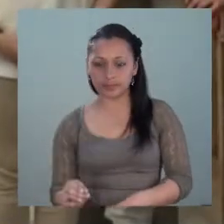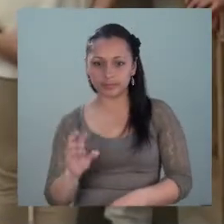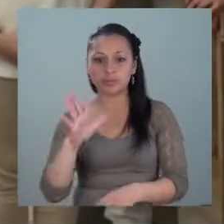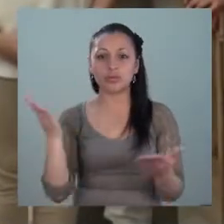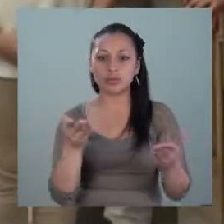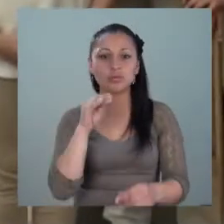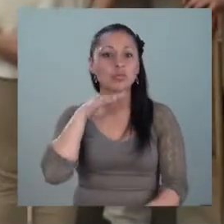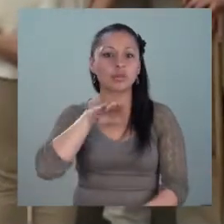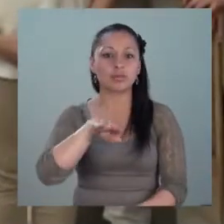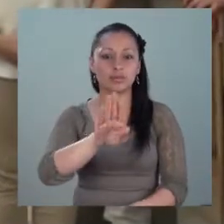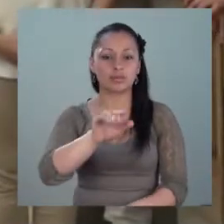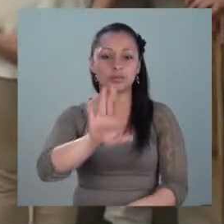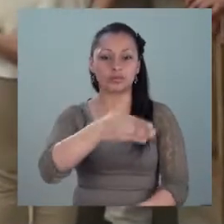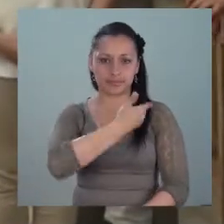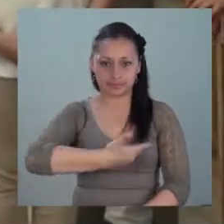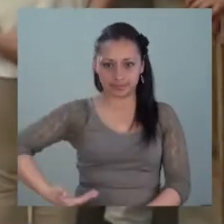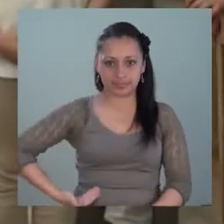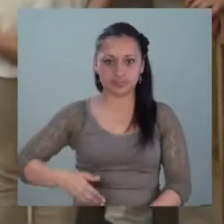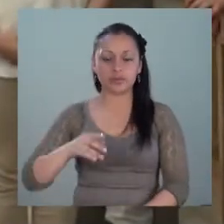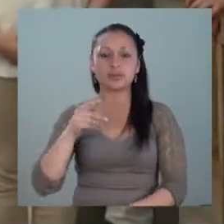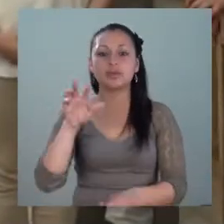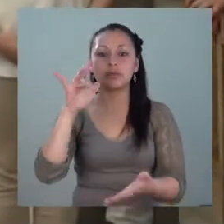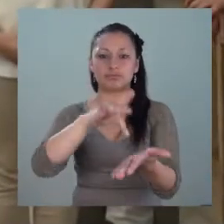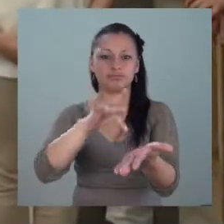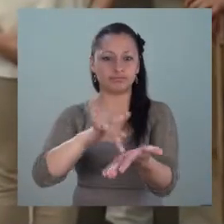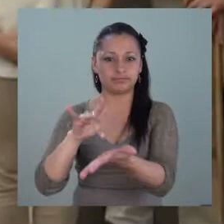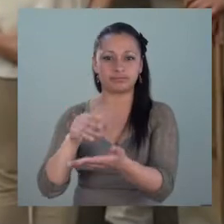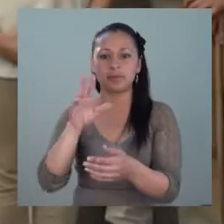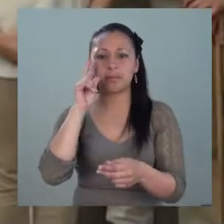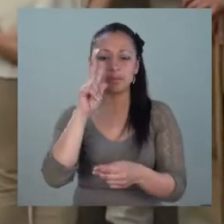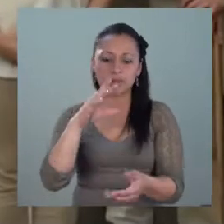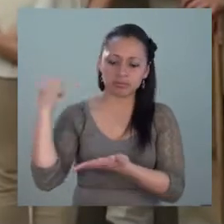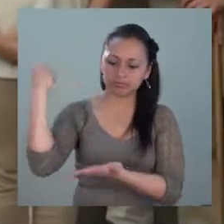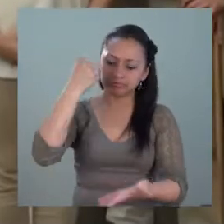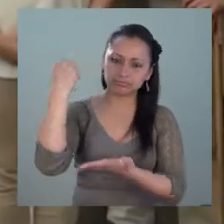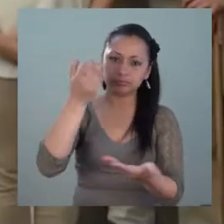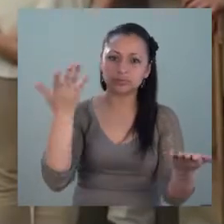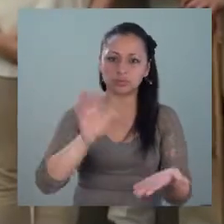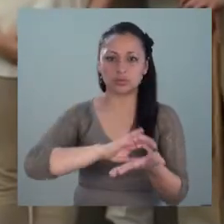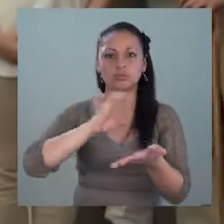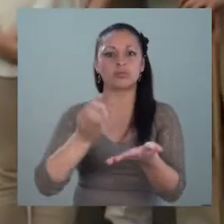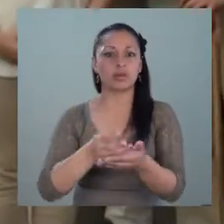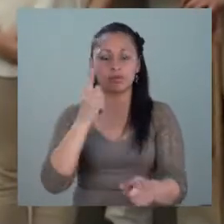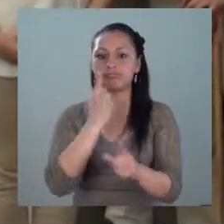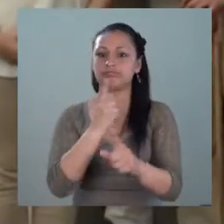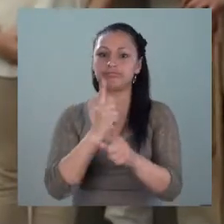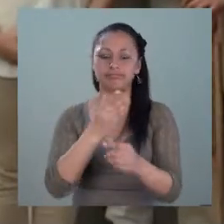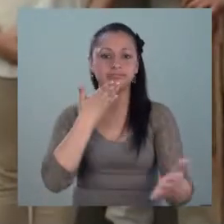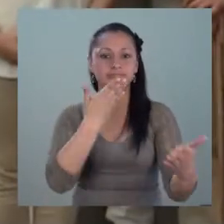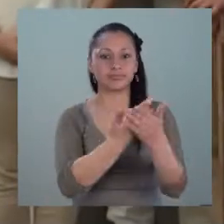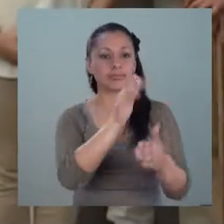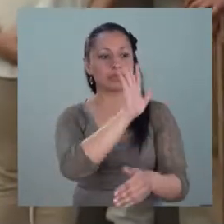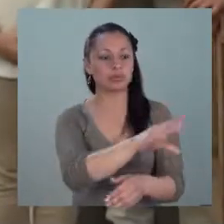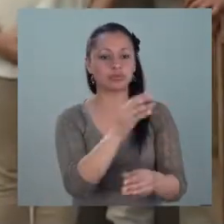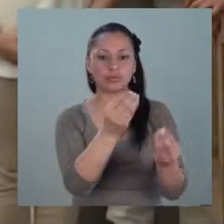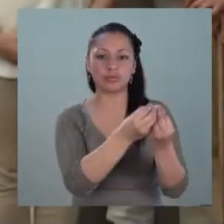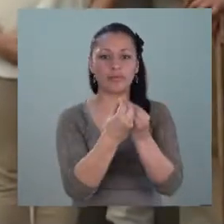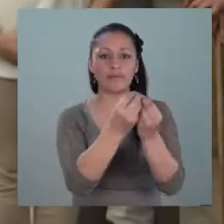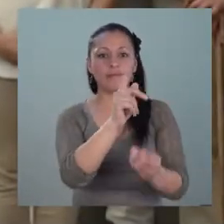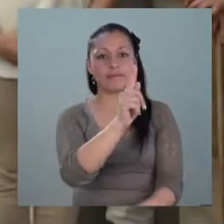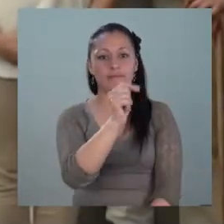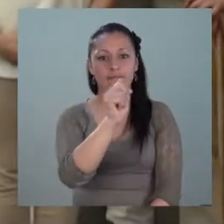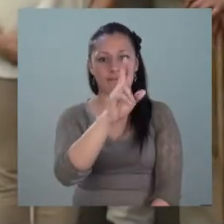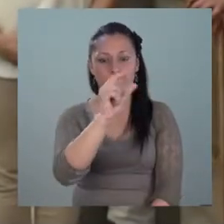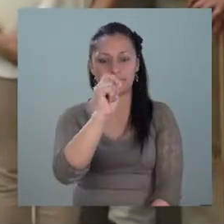en Buenaventura, el presidente de la República, Juan Manuel Santos, presentó un balance de las principales inversiones hechas en Tumaco y agradeció el papel cumplido por el alto consejero para la